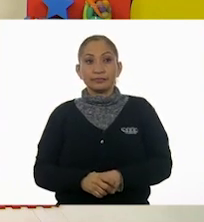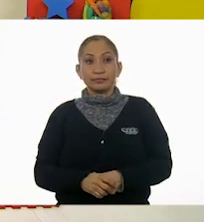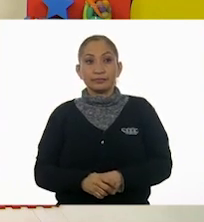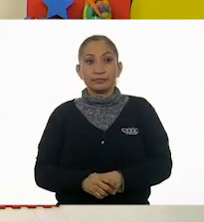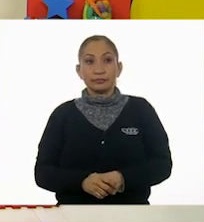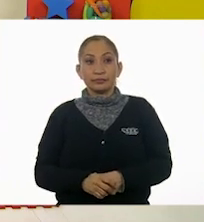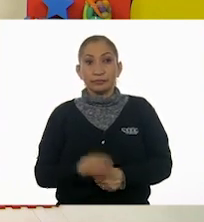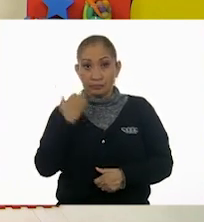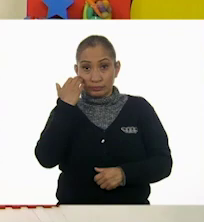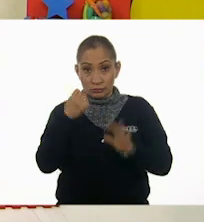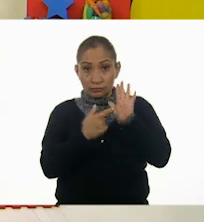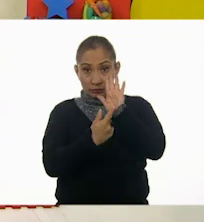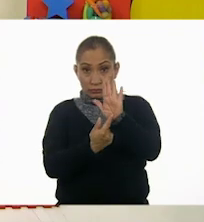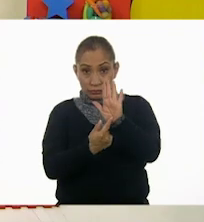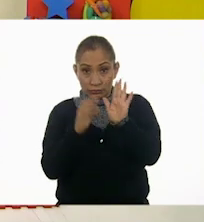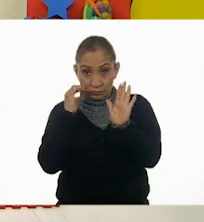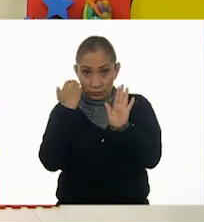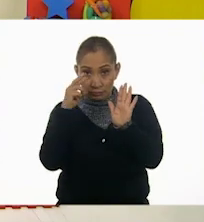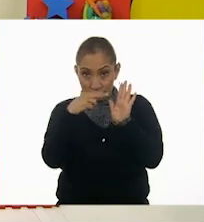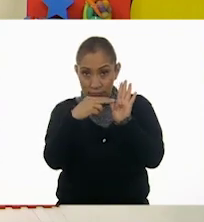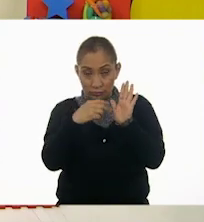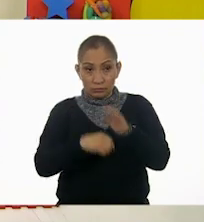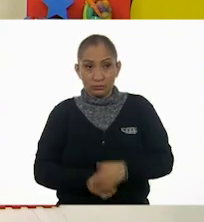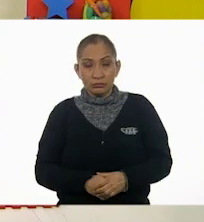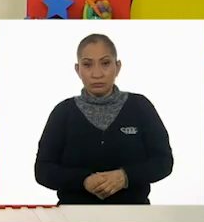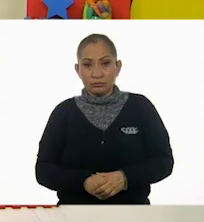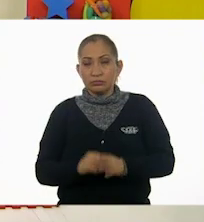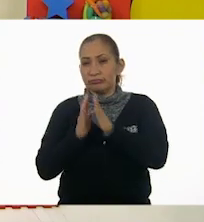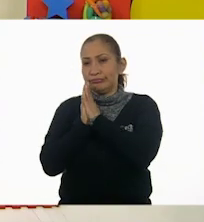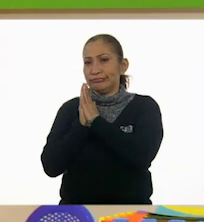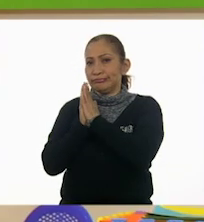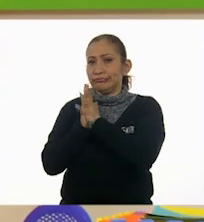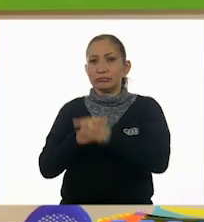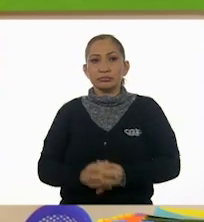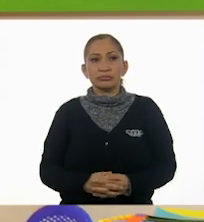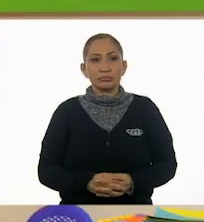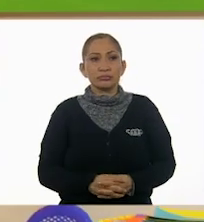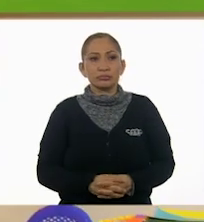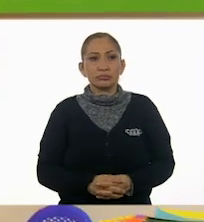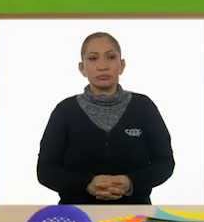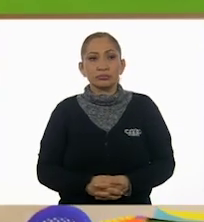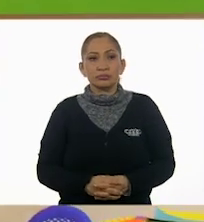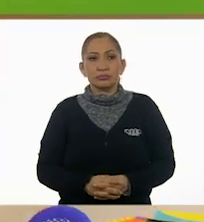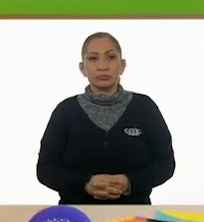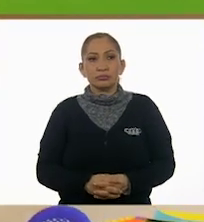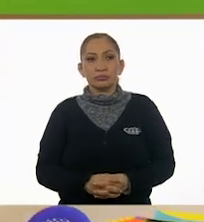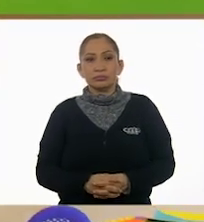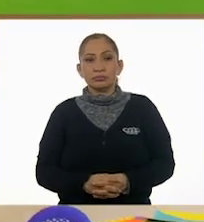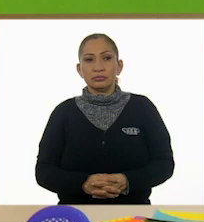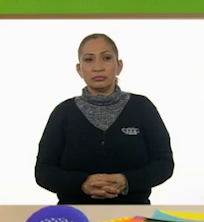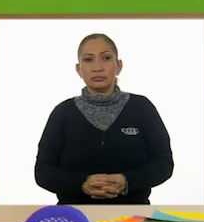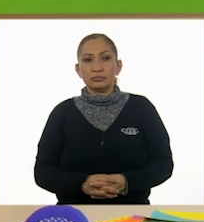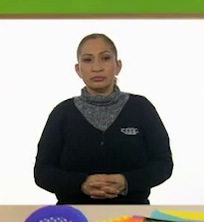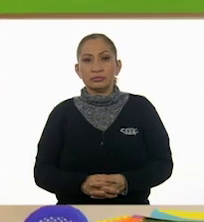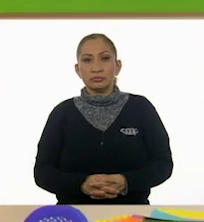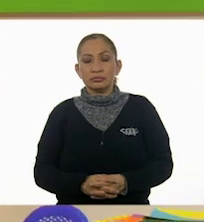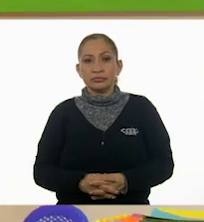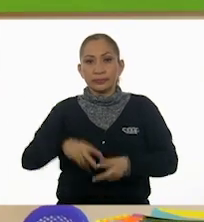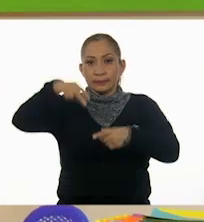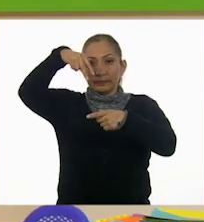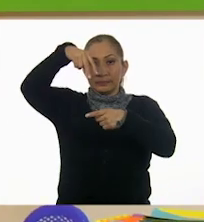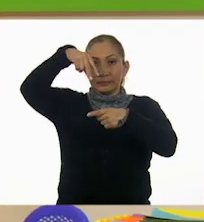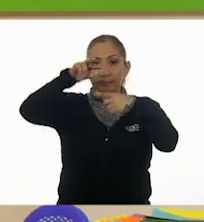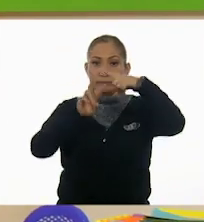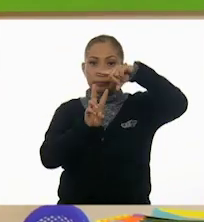Bien. ¿Quieres que te la muestre? Sí, por favor. Ok, entonces va... ¿Ahí la ves? El triángulo hacia